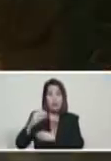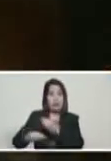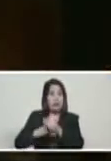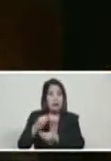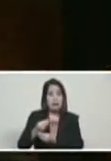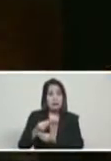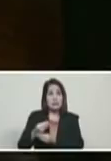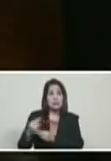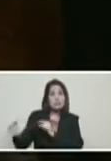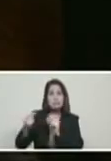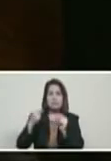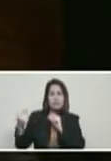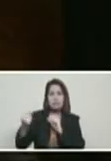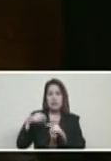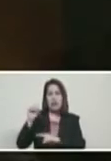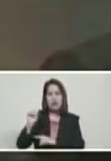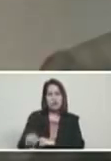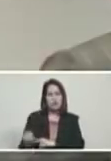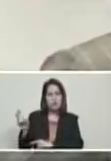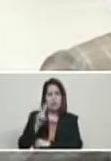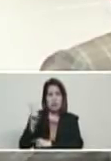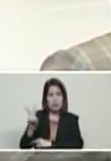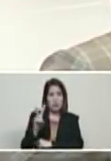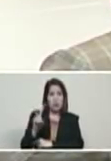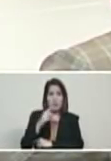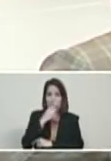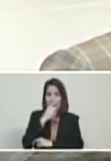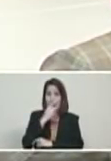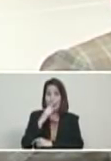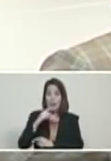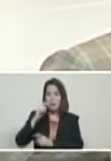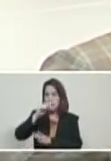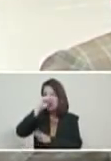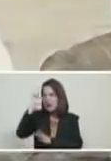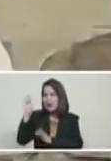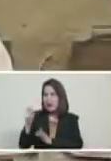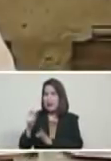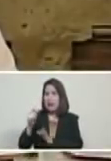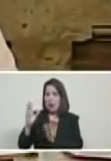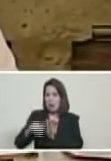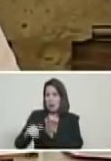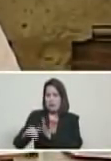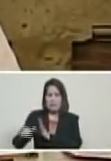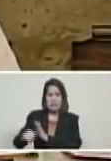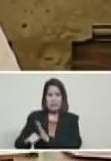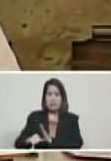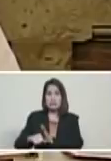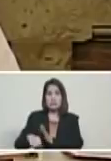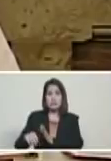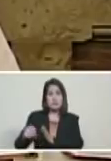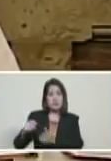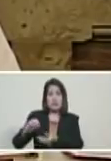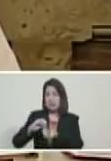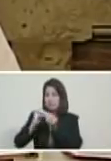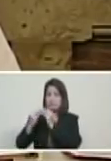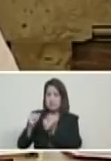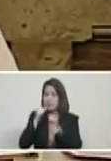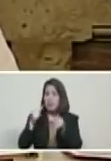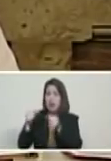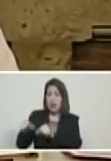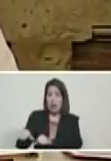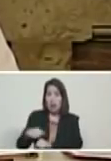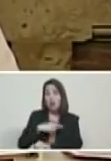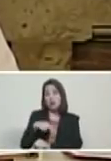del sur de Venezuela, del arco minero del Orinoco, con la minería ilegal, contaminante, destructiva. Una batalla tremenda que la vamos a